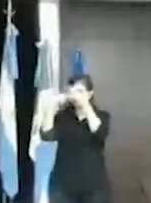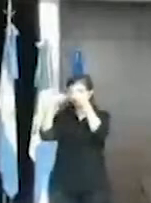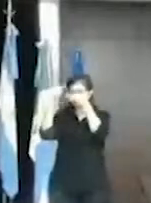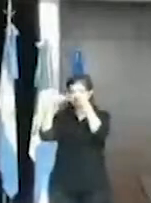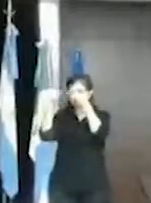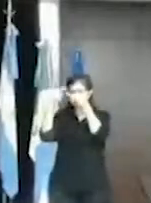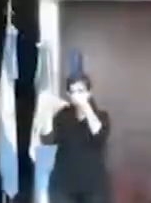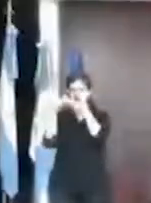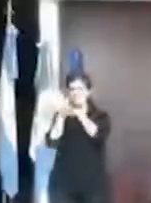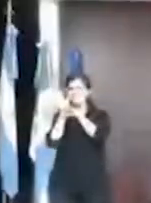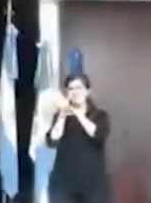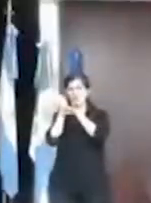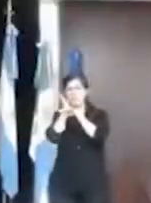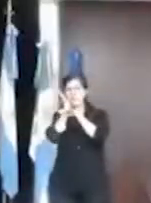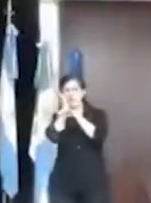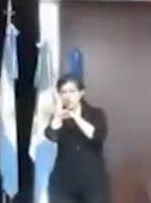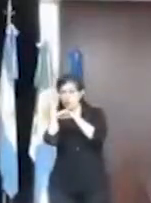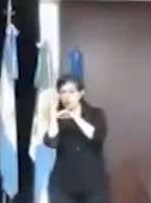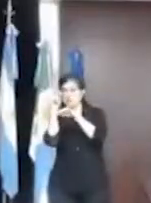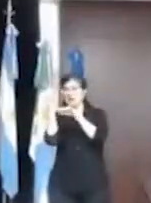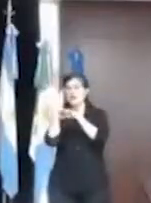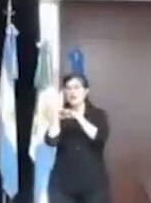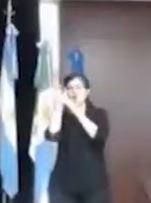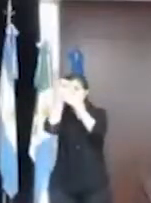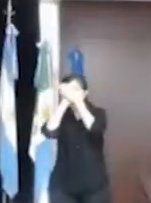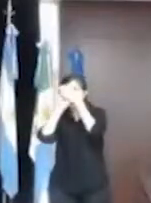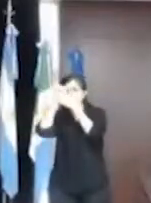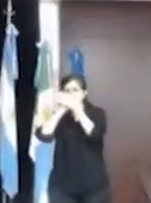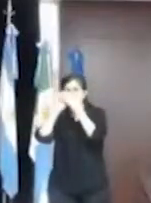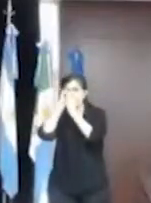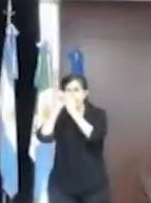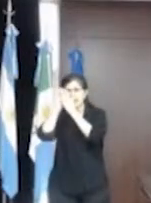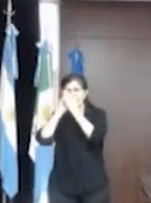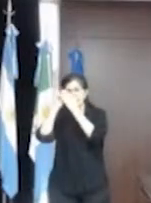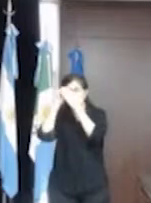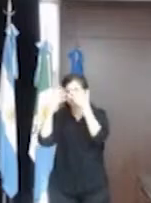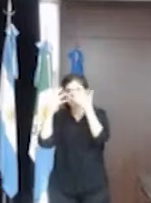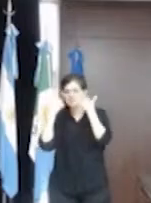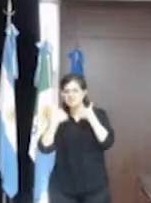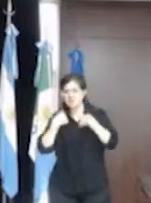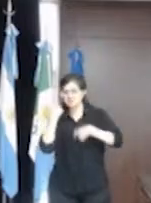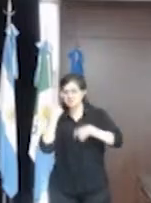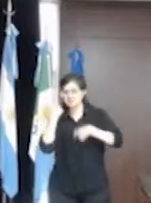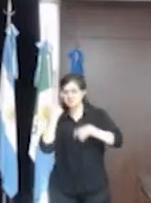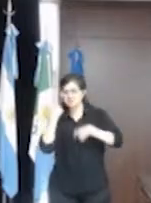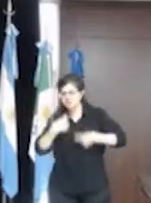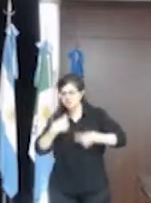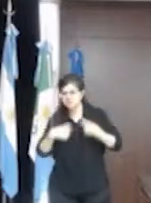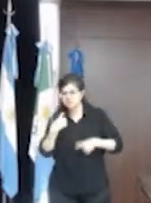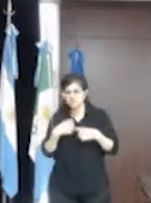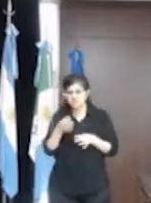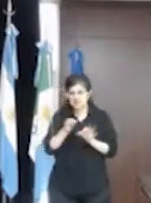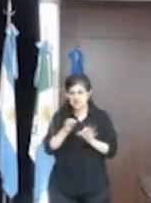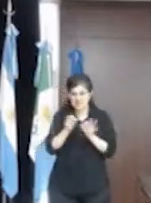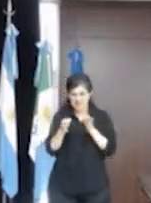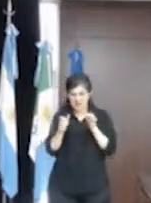cerebro duerme, se hace una limpieza general, por decirlo así, de todo el organismo. Hay células que se encogen en su tamaño para